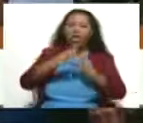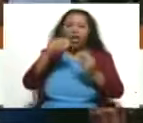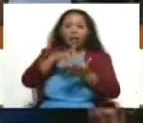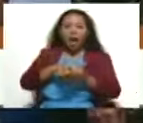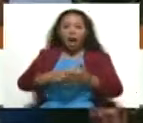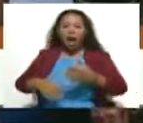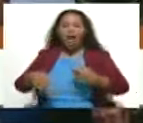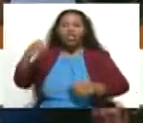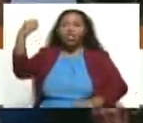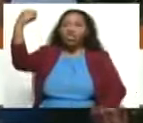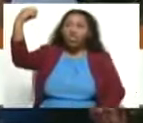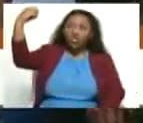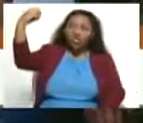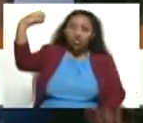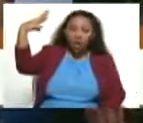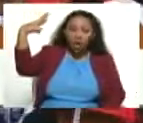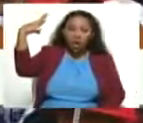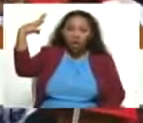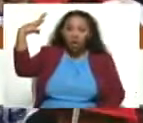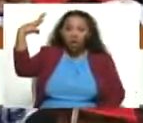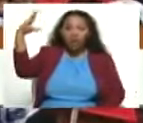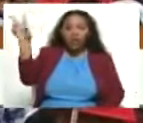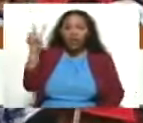sol de Venezuela nace.